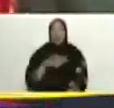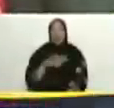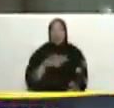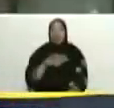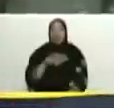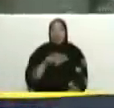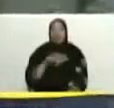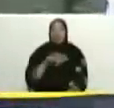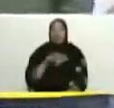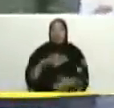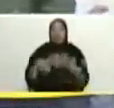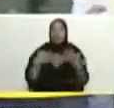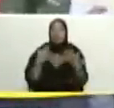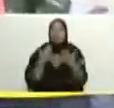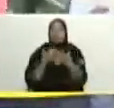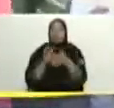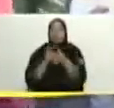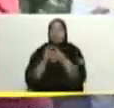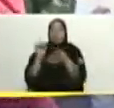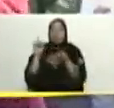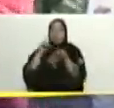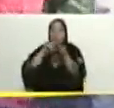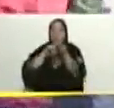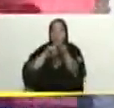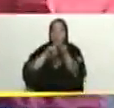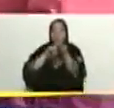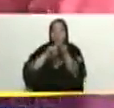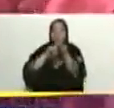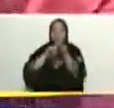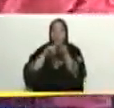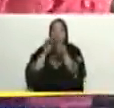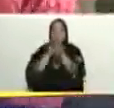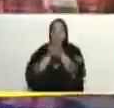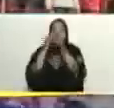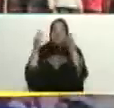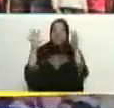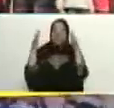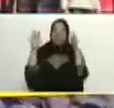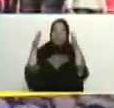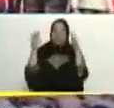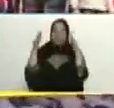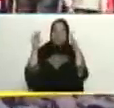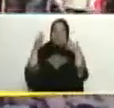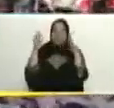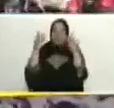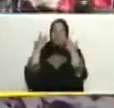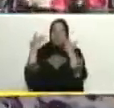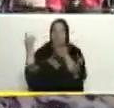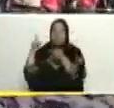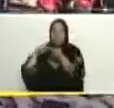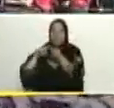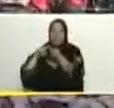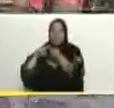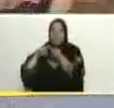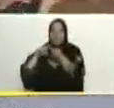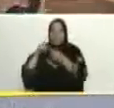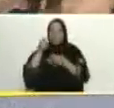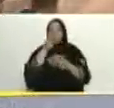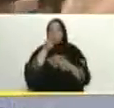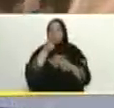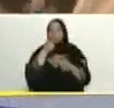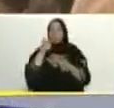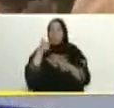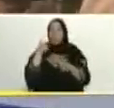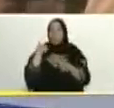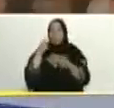me tocó llegar con Silita. Vamos a darle un aplauso a Silita, ¿vale? Silita la bonita.